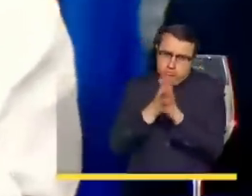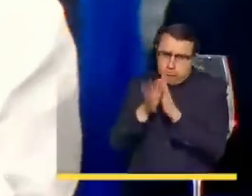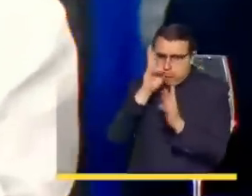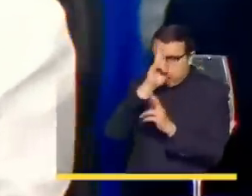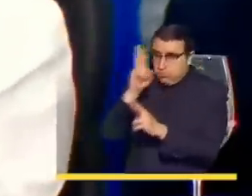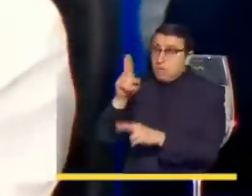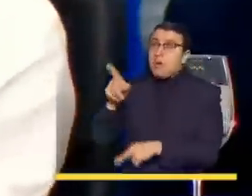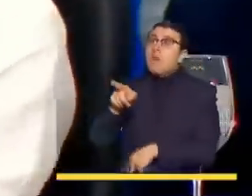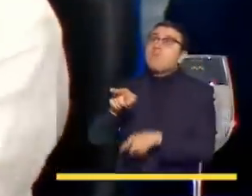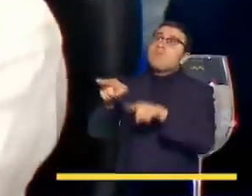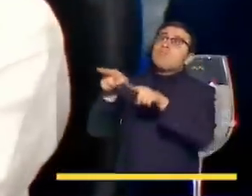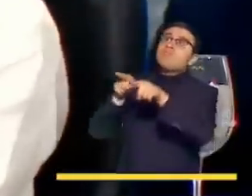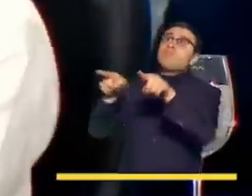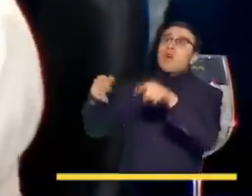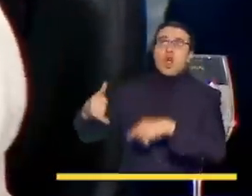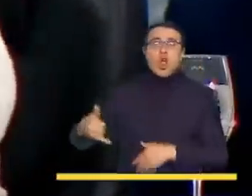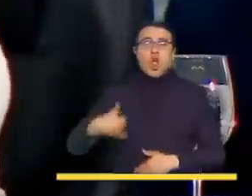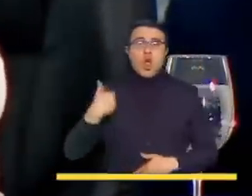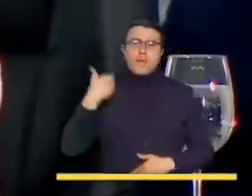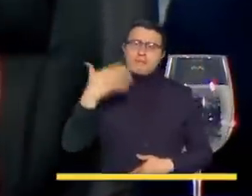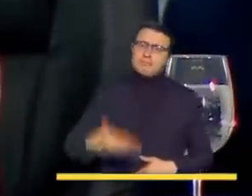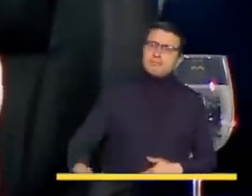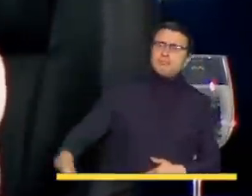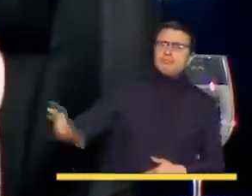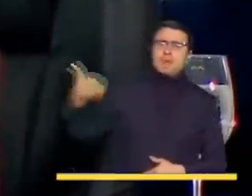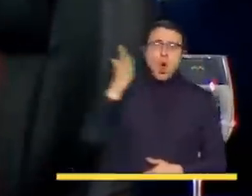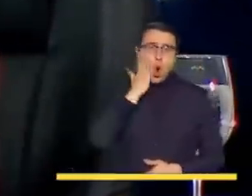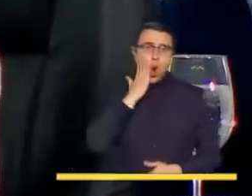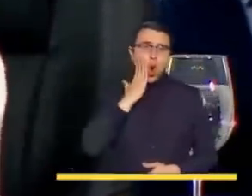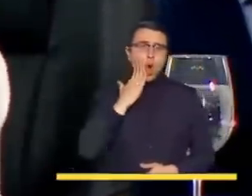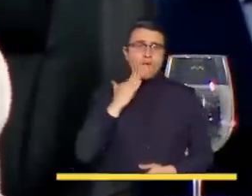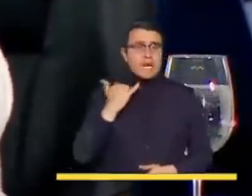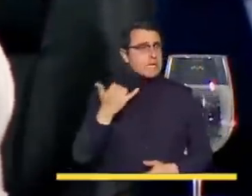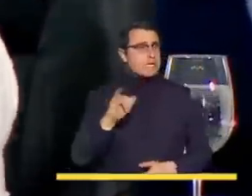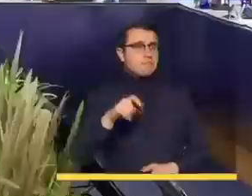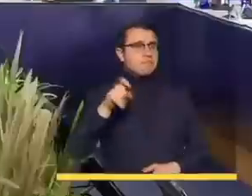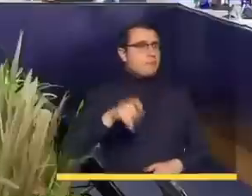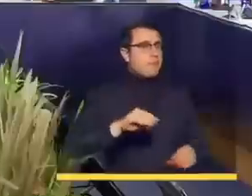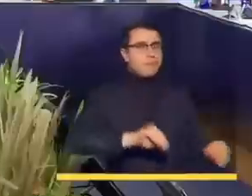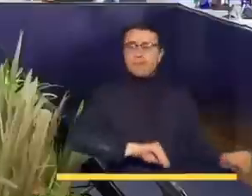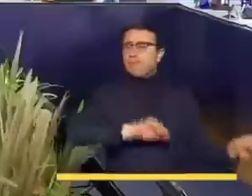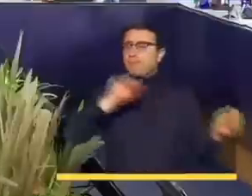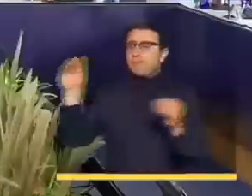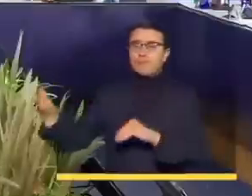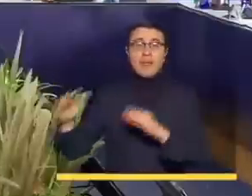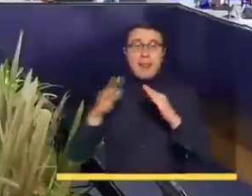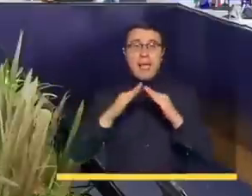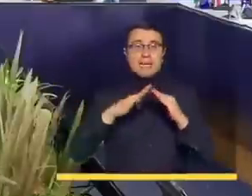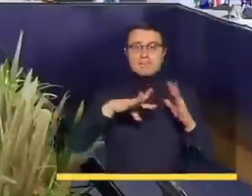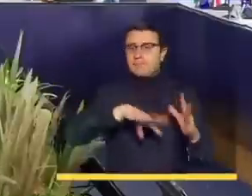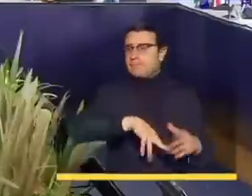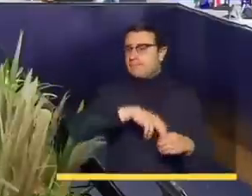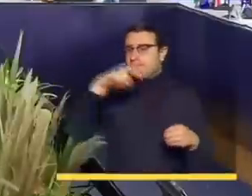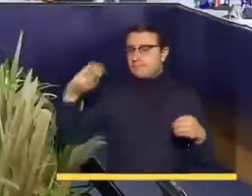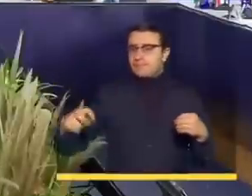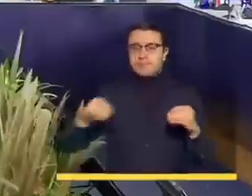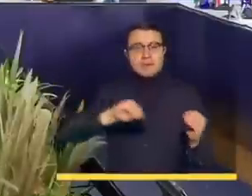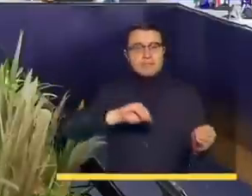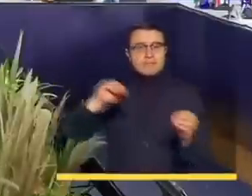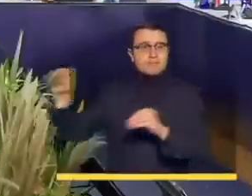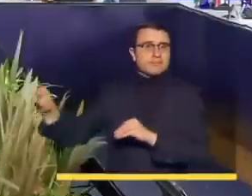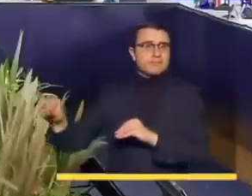los jóvenes llegan a la adolescencia y ya se tienen que ir de la casa.